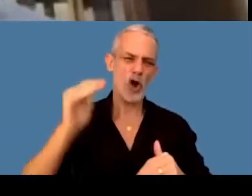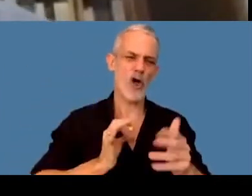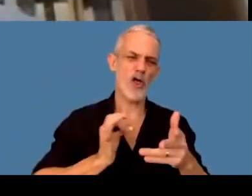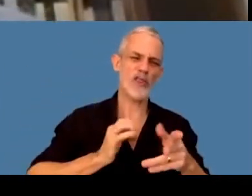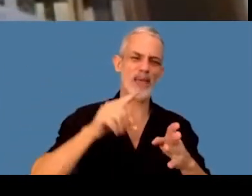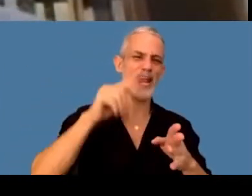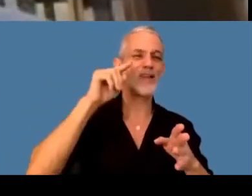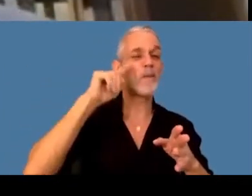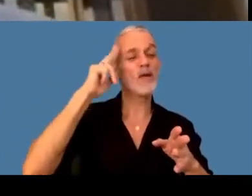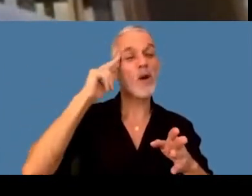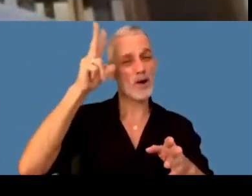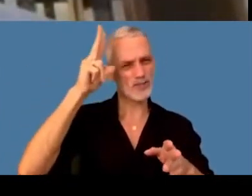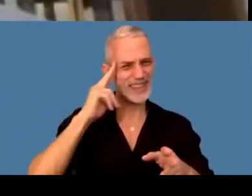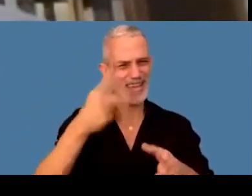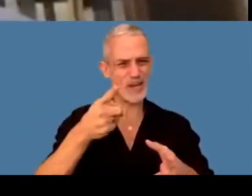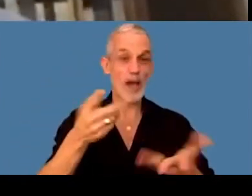89.